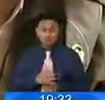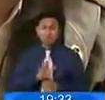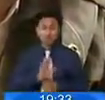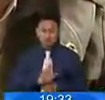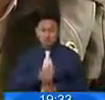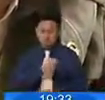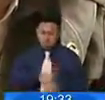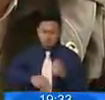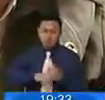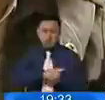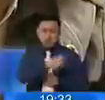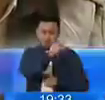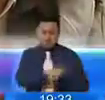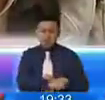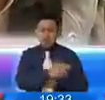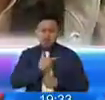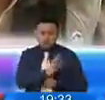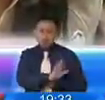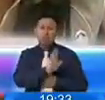decir que el asesino de mi padre.